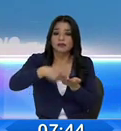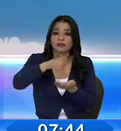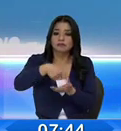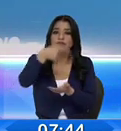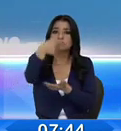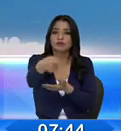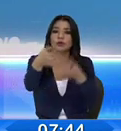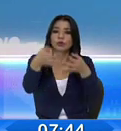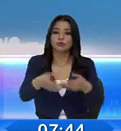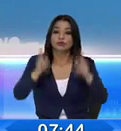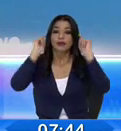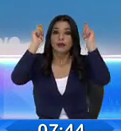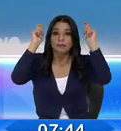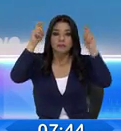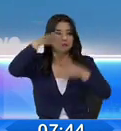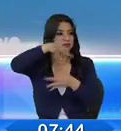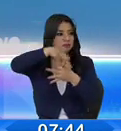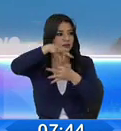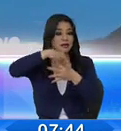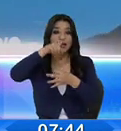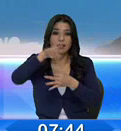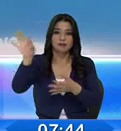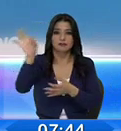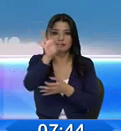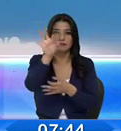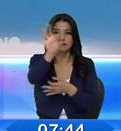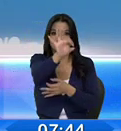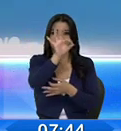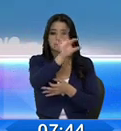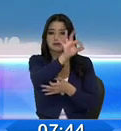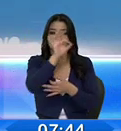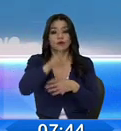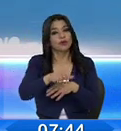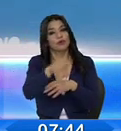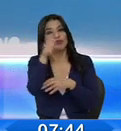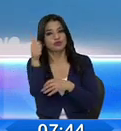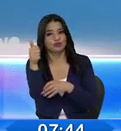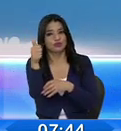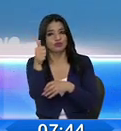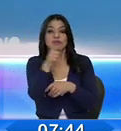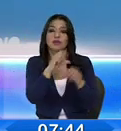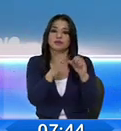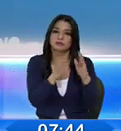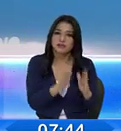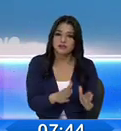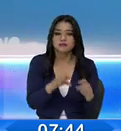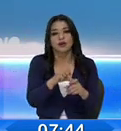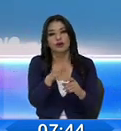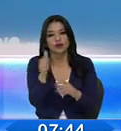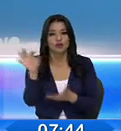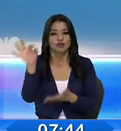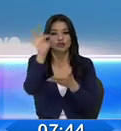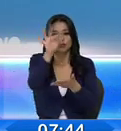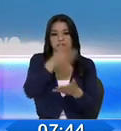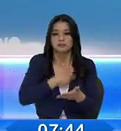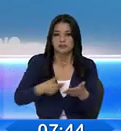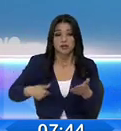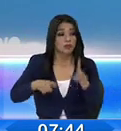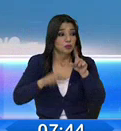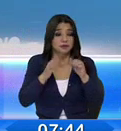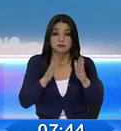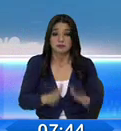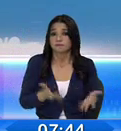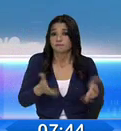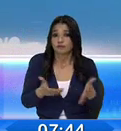campaña electoral y ahí entran otros elementos que es necesario analizar muchos asambleístas no estarán